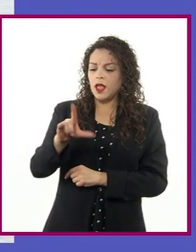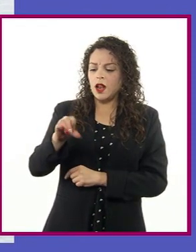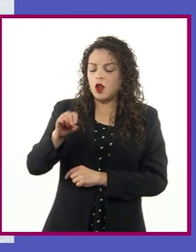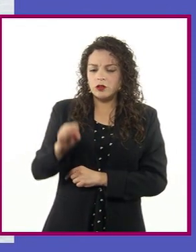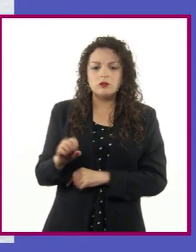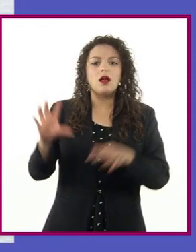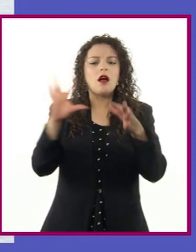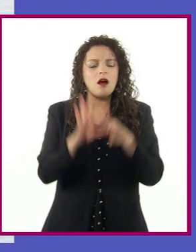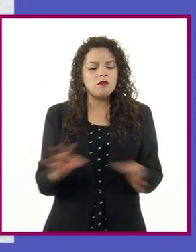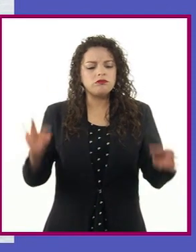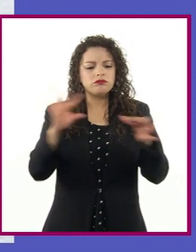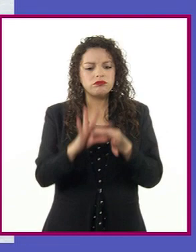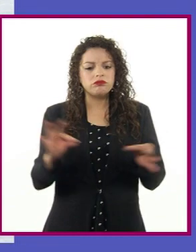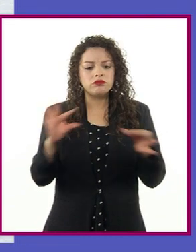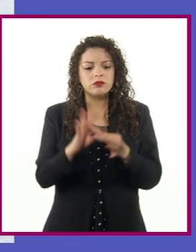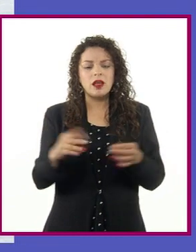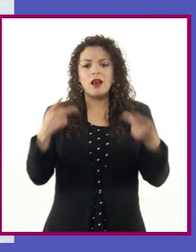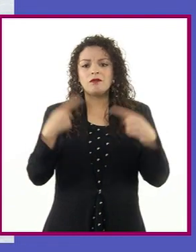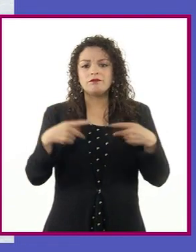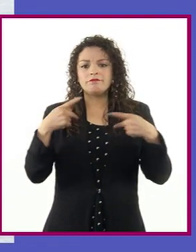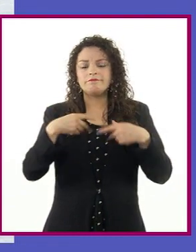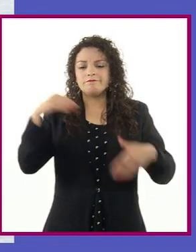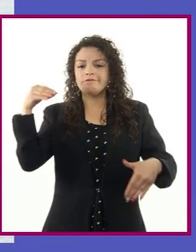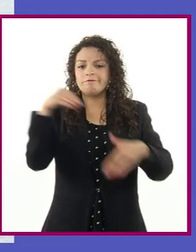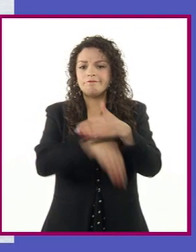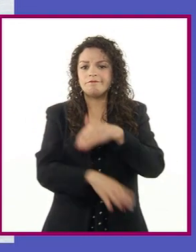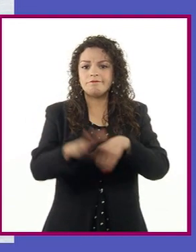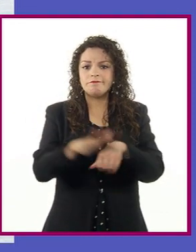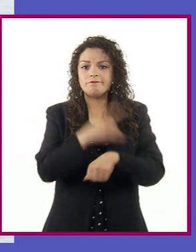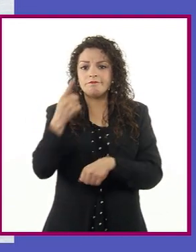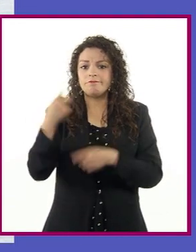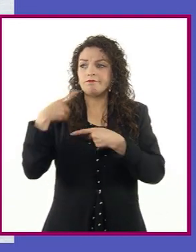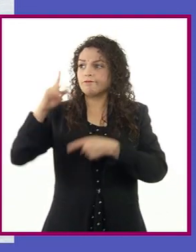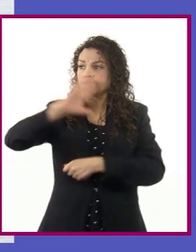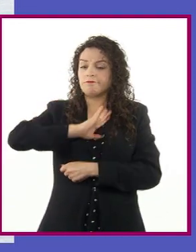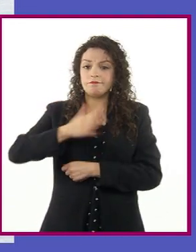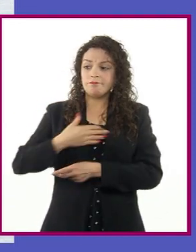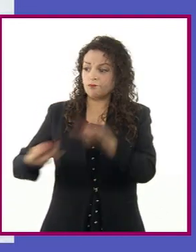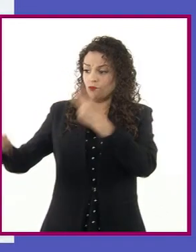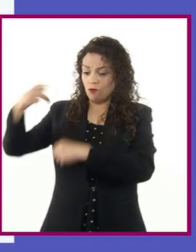visión de los vencidos respecto a la conquista de Tenochtitlan.